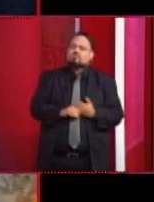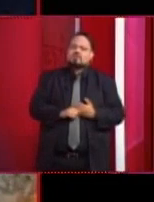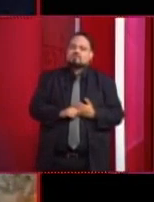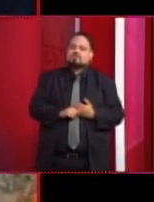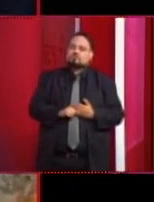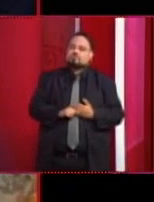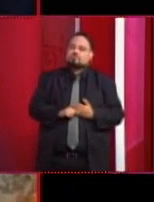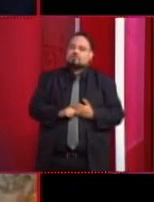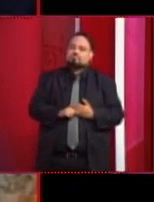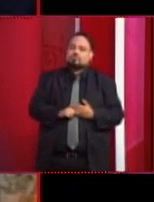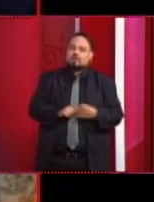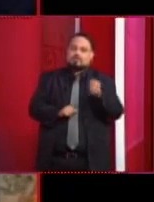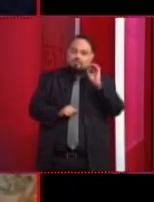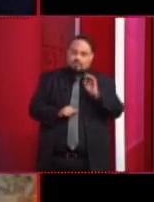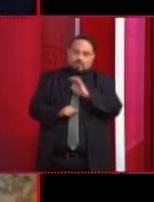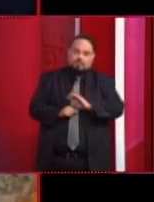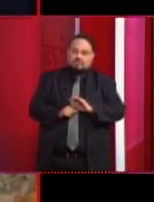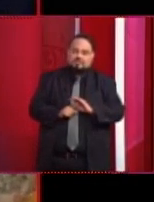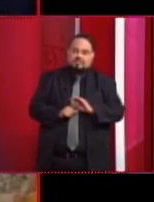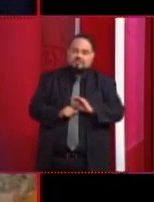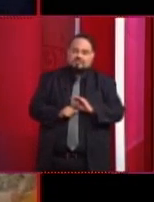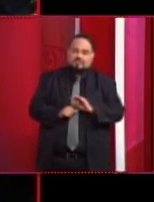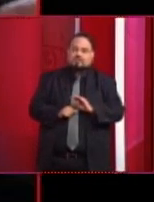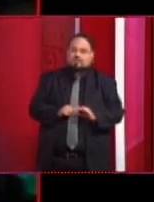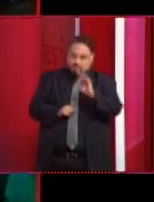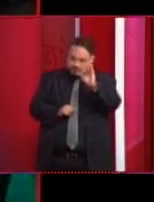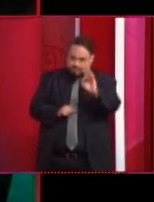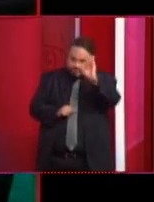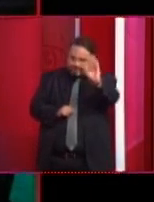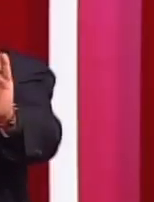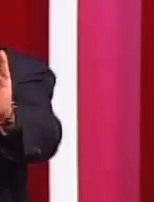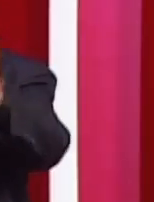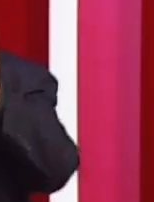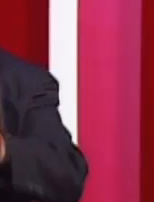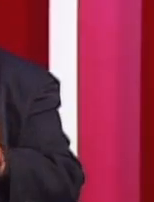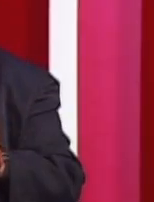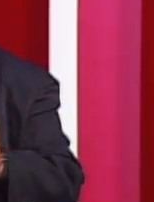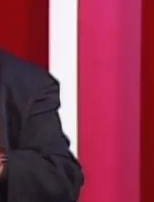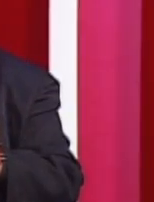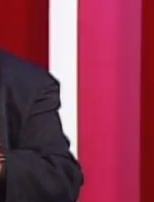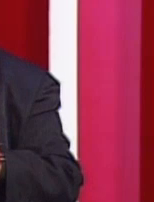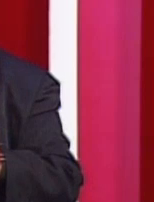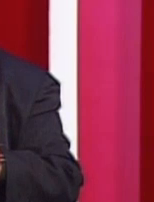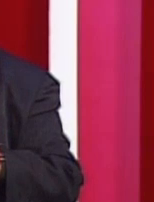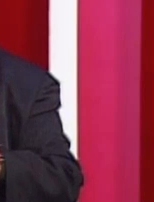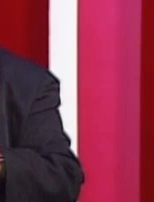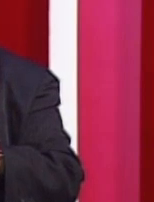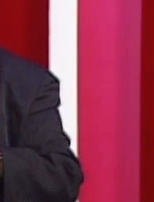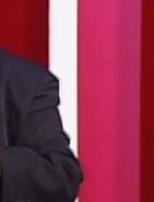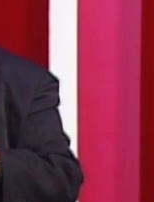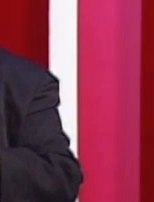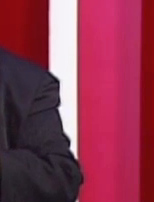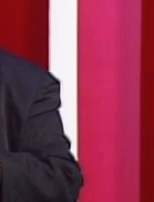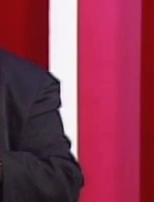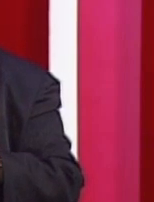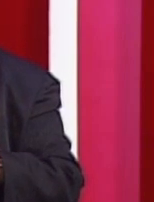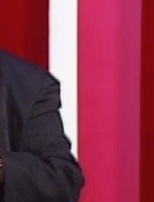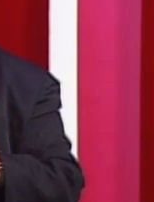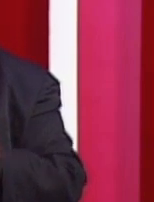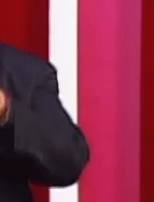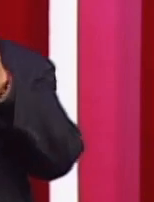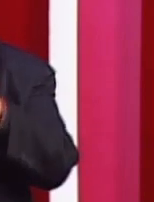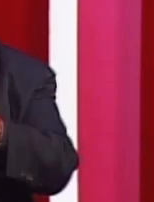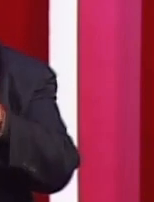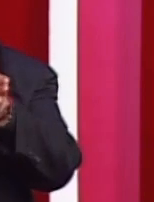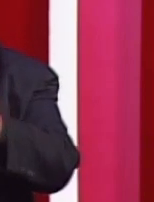aquí hay una situación muy importante y bukele lo decía es decir tiene que proteger y eso debe velar el estado salvadoreño como cualquier